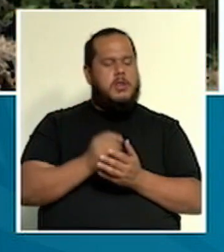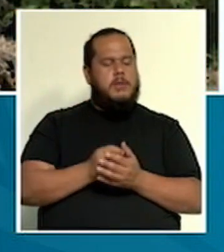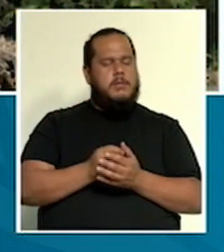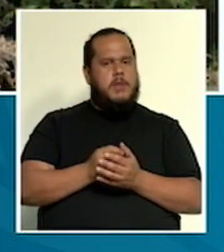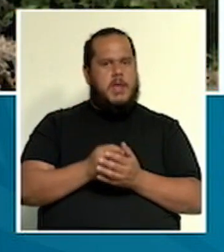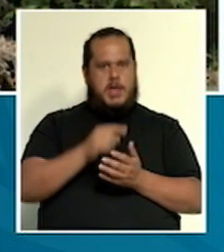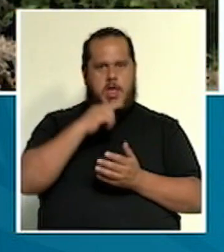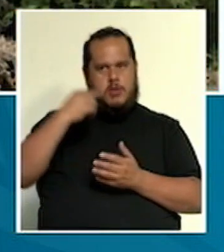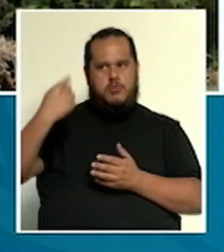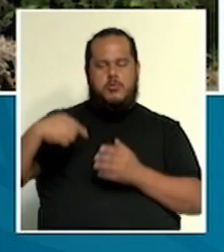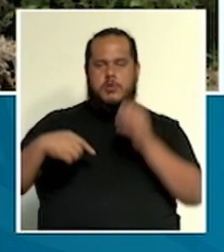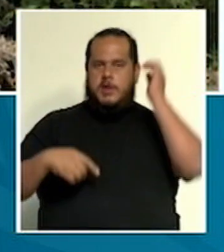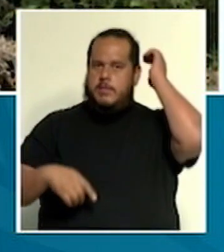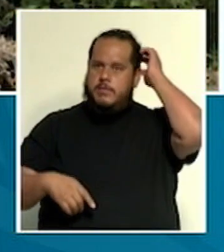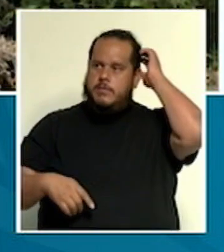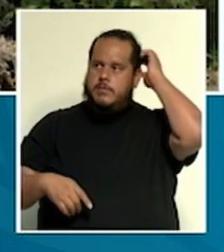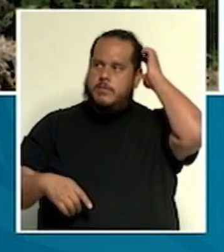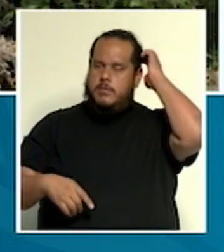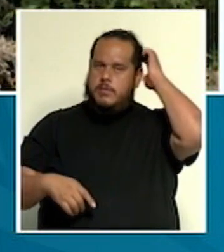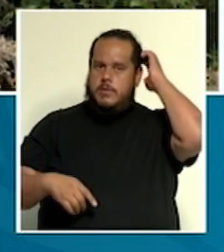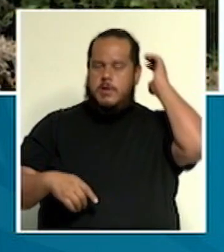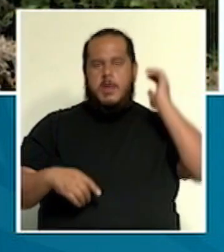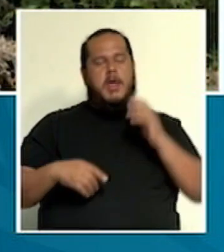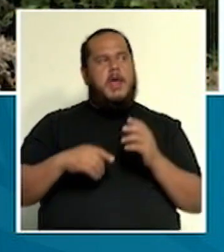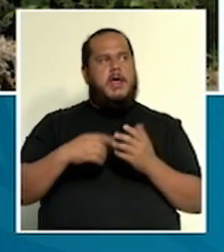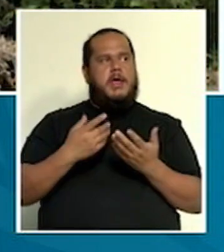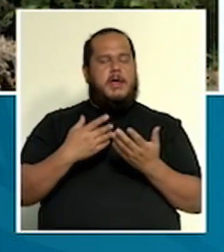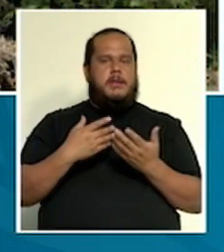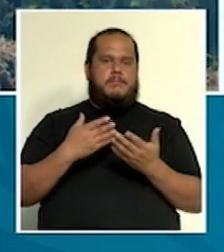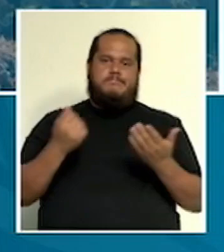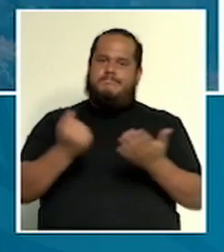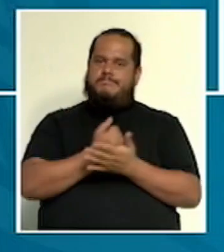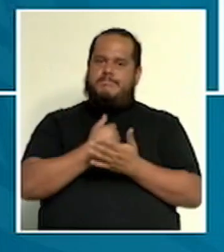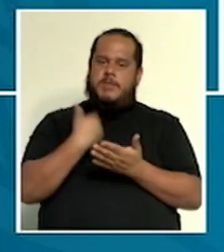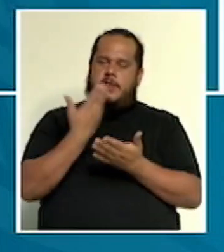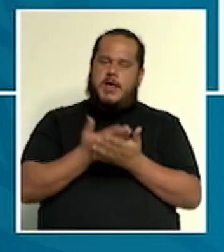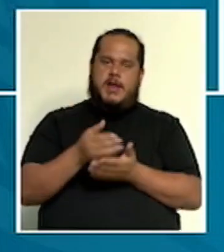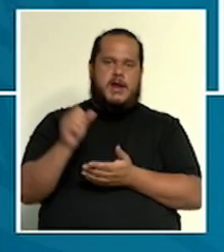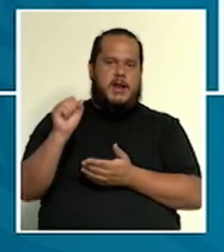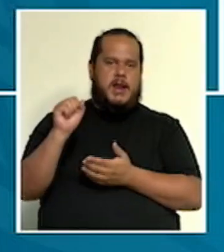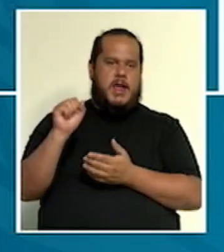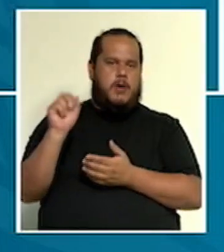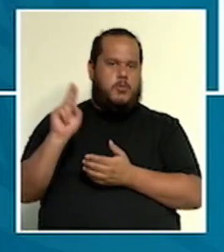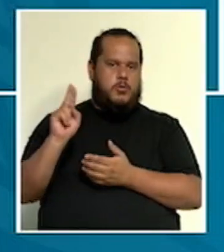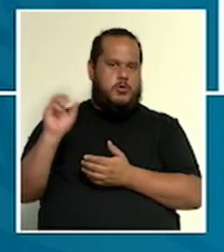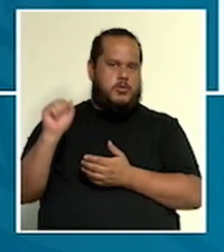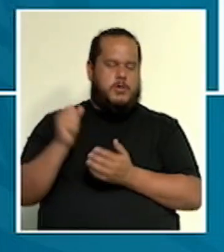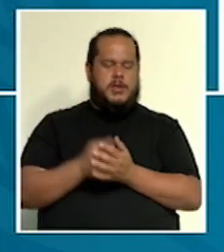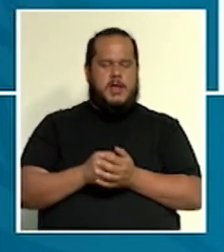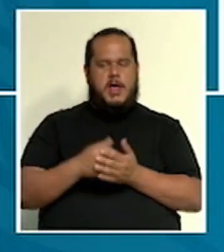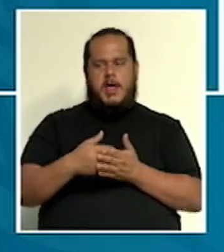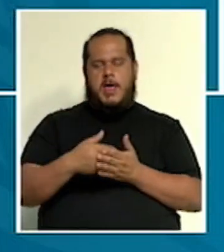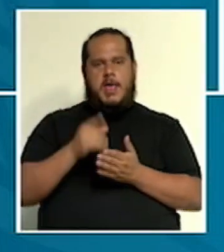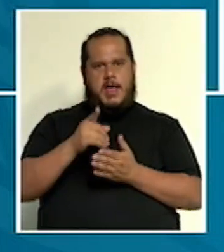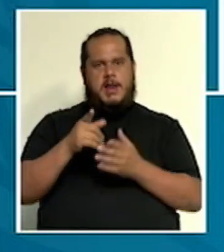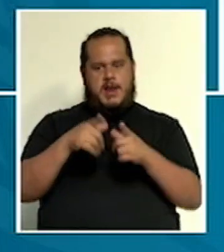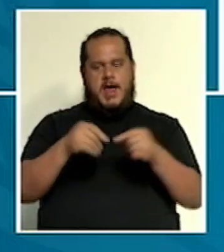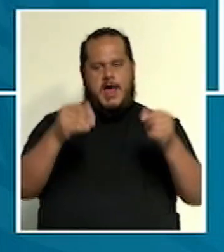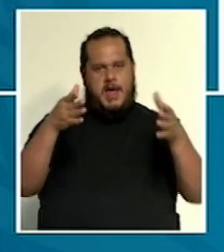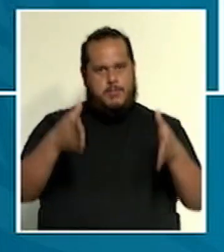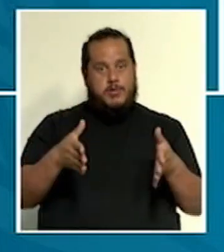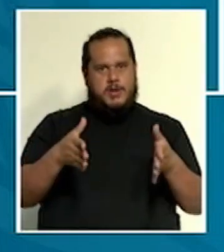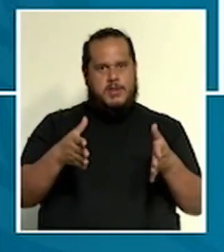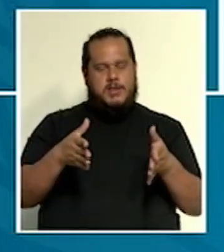en Rusia, que creo que ya era la Unión Soviética. Él luego emigra a México, él era japonés